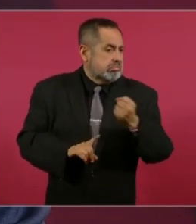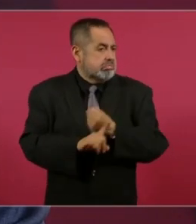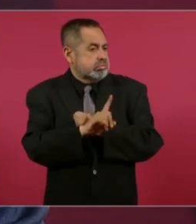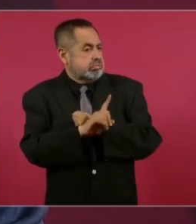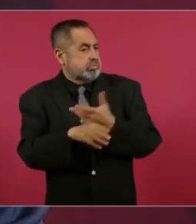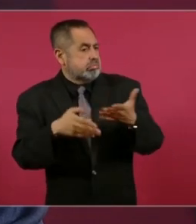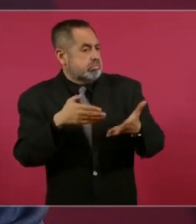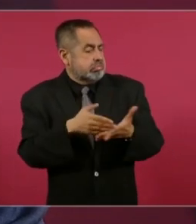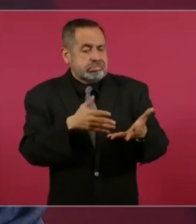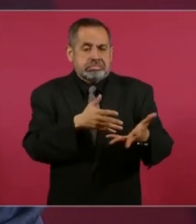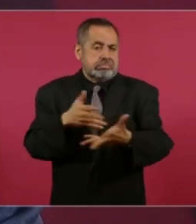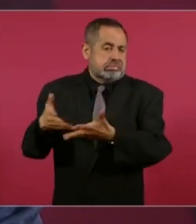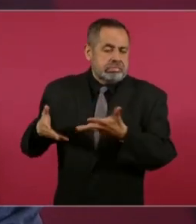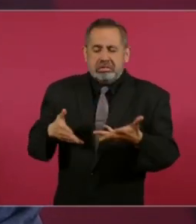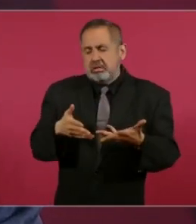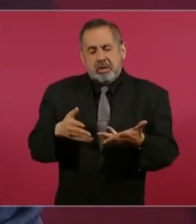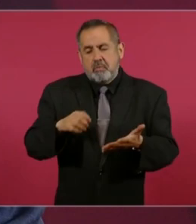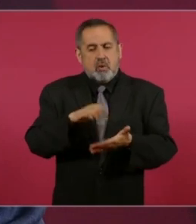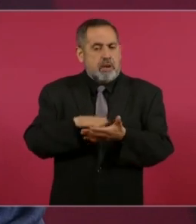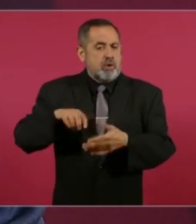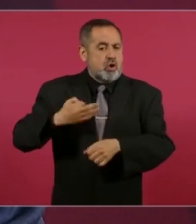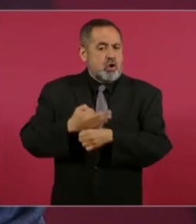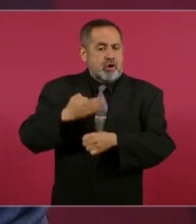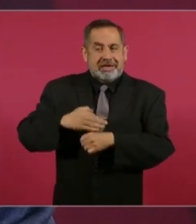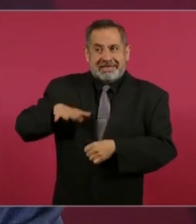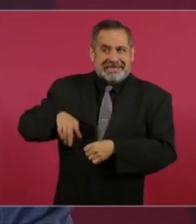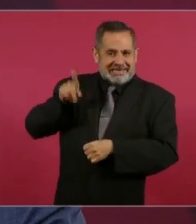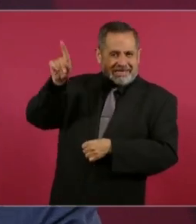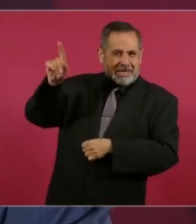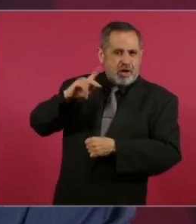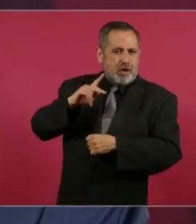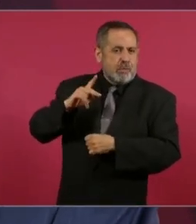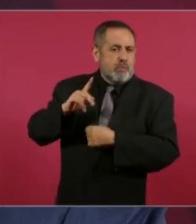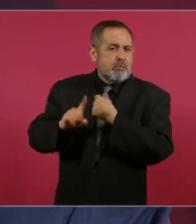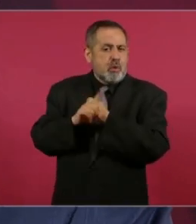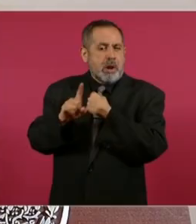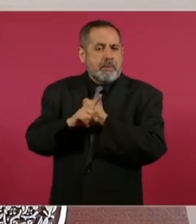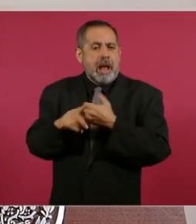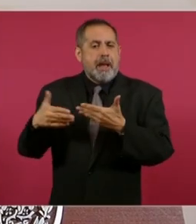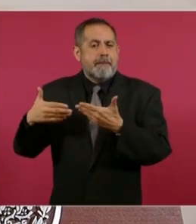problemas como el que se está padeciendo en Panamá,